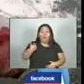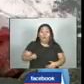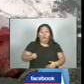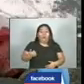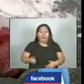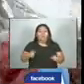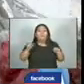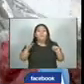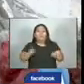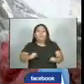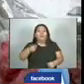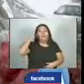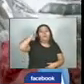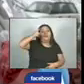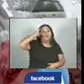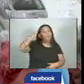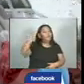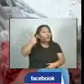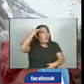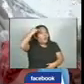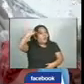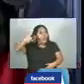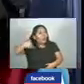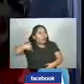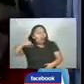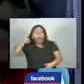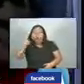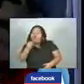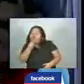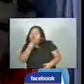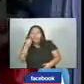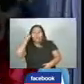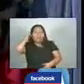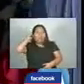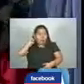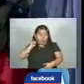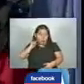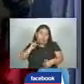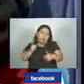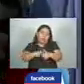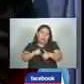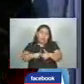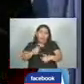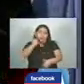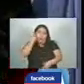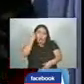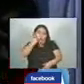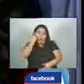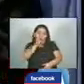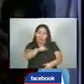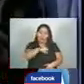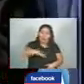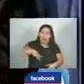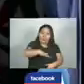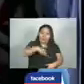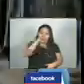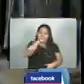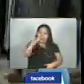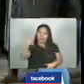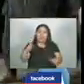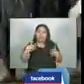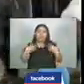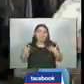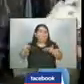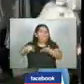tener como profesores a mujeres u hombres mayores. Por ende, a la mayoría de las adolescentes de todo el país, pues ya se les